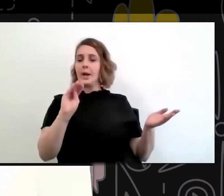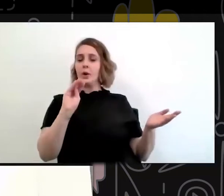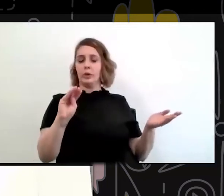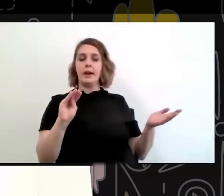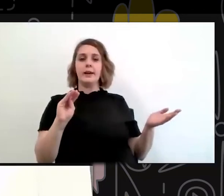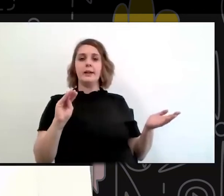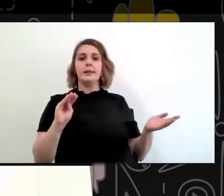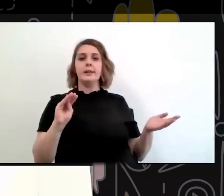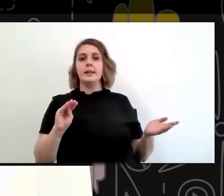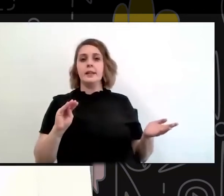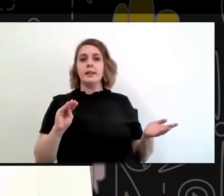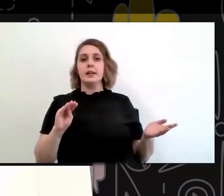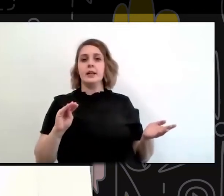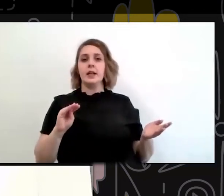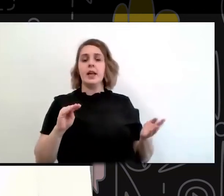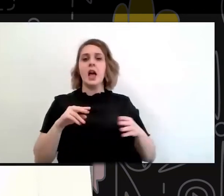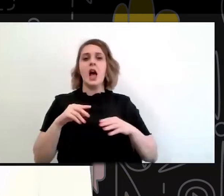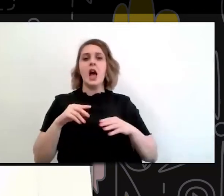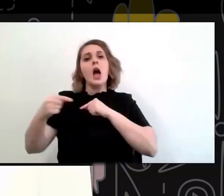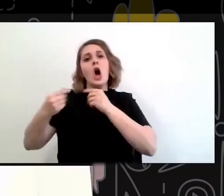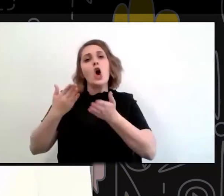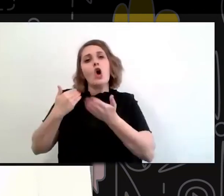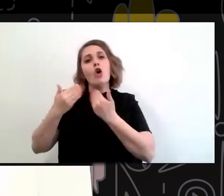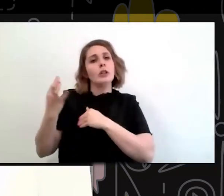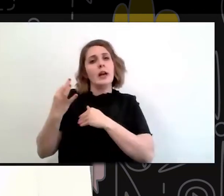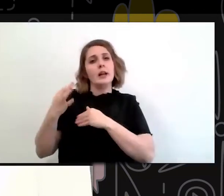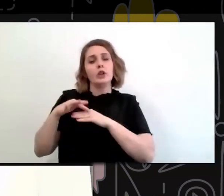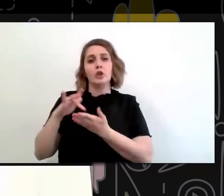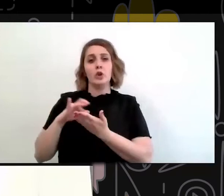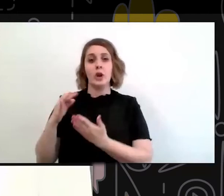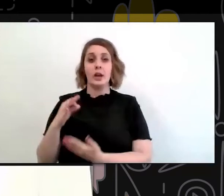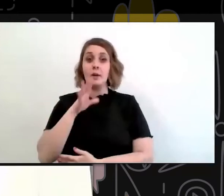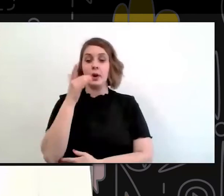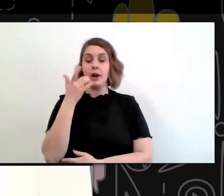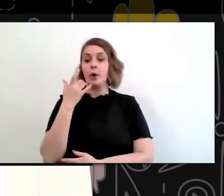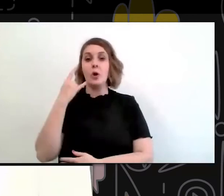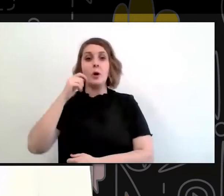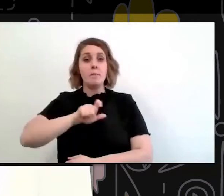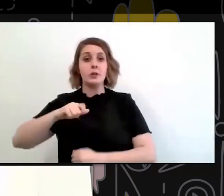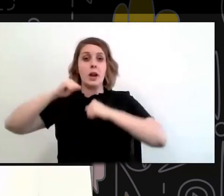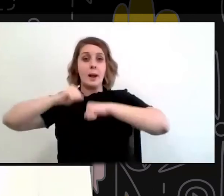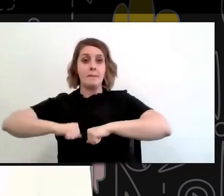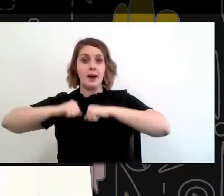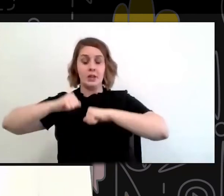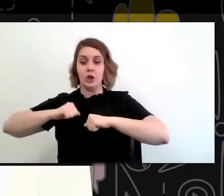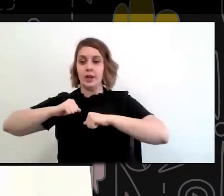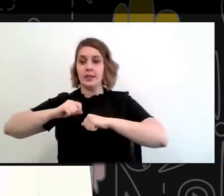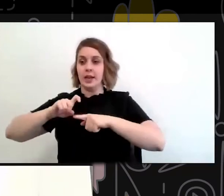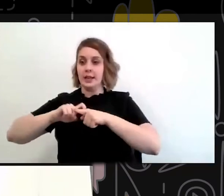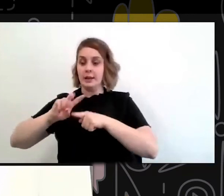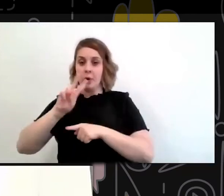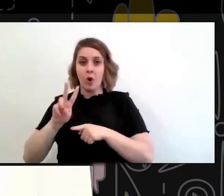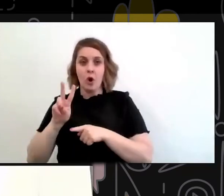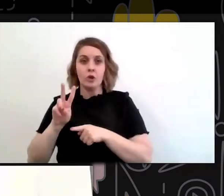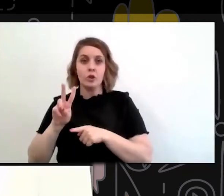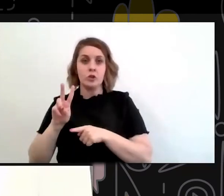ha pasado con esa teleconsulta? Porque claro, habrá mayores con diabetes tipo 2 que acaban de debutar, habrá mayores tipo 2 que